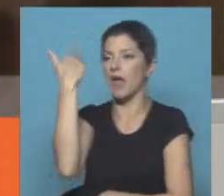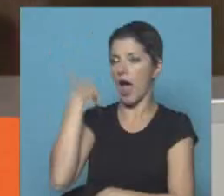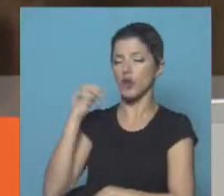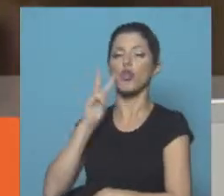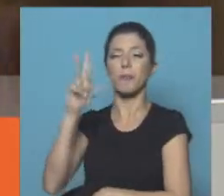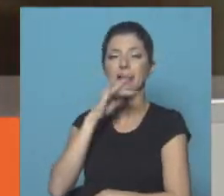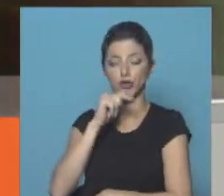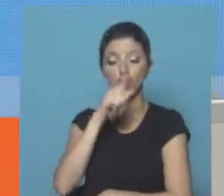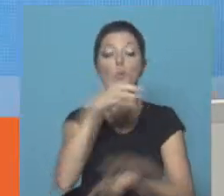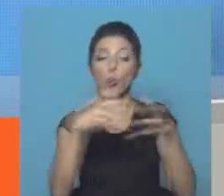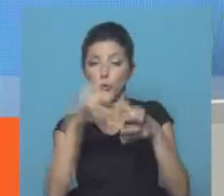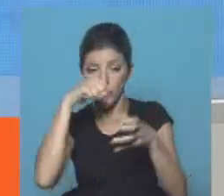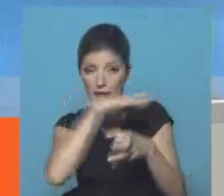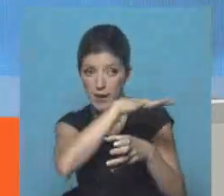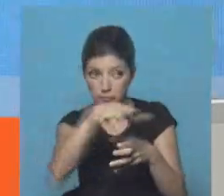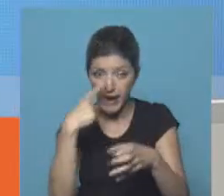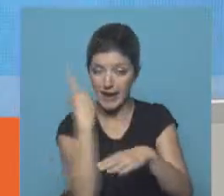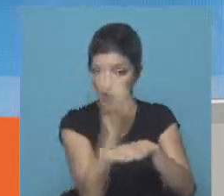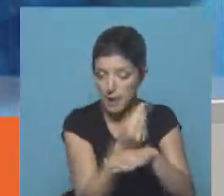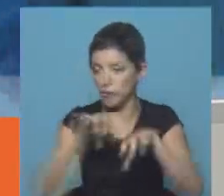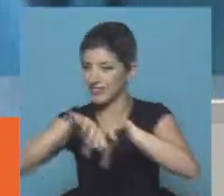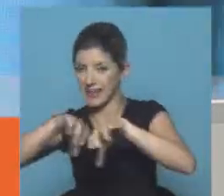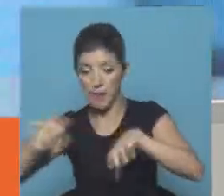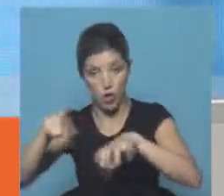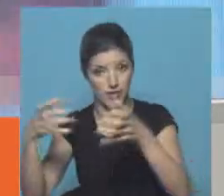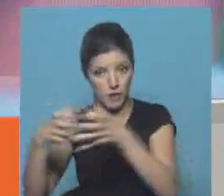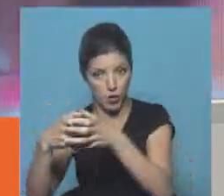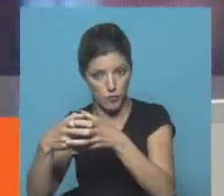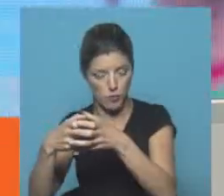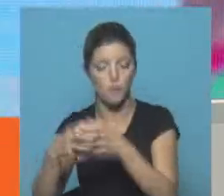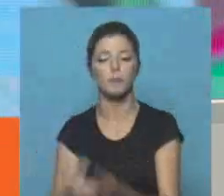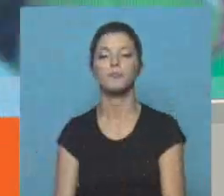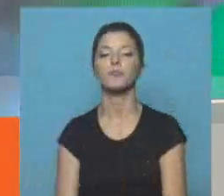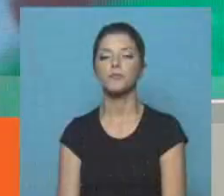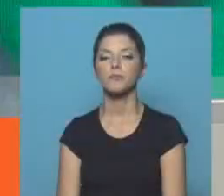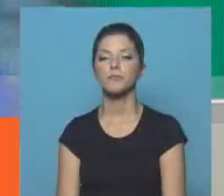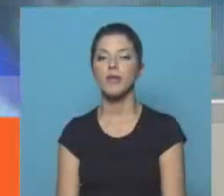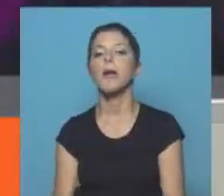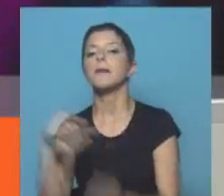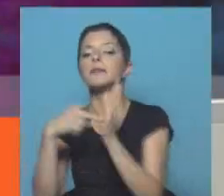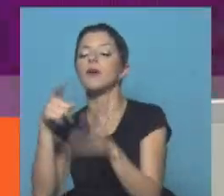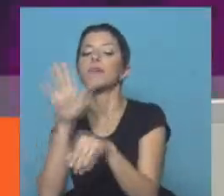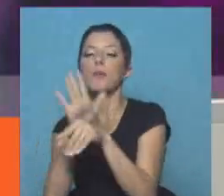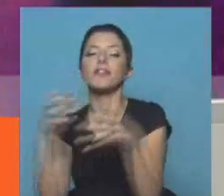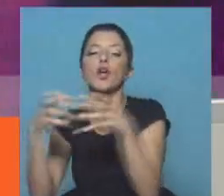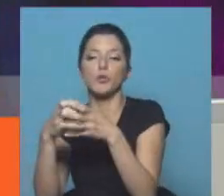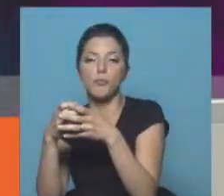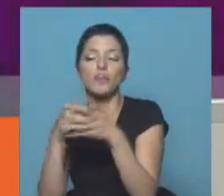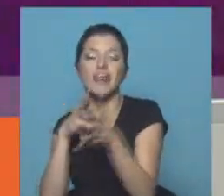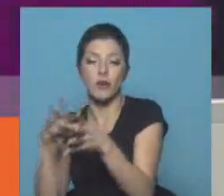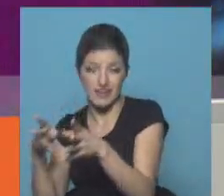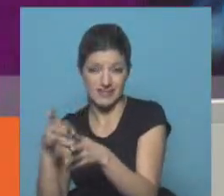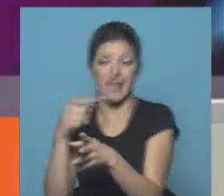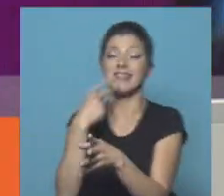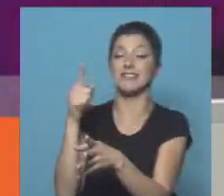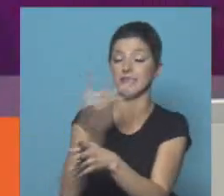grupo campesino, pero en realidad, más allá de que haya sido consignado como grupo terrorista por el Estado paraguayo,